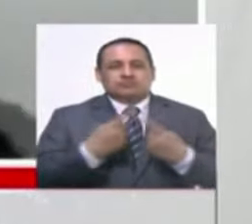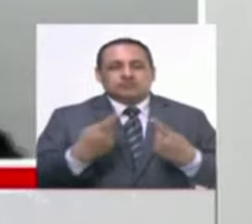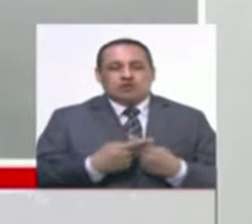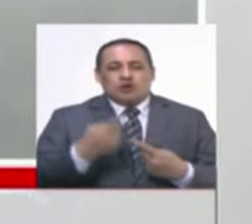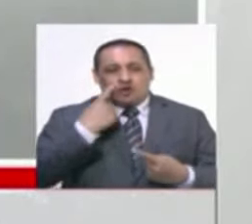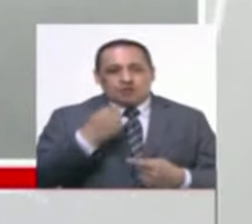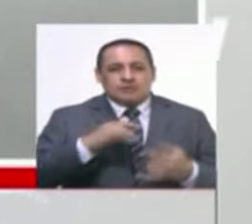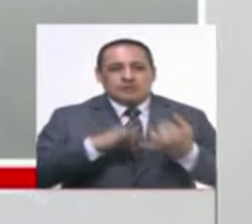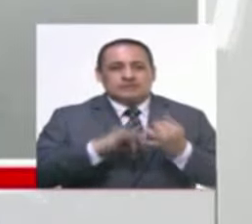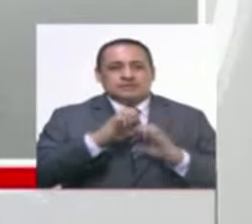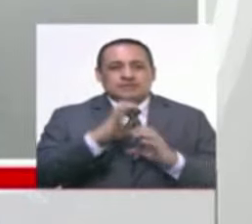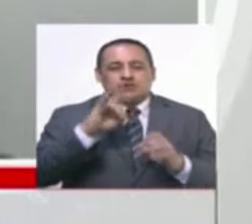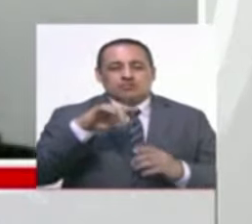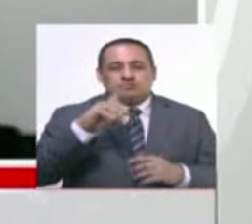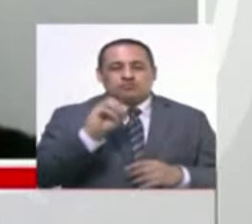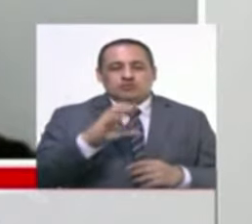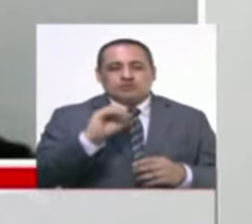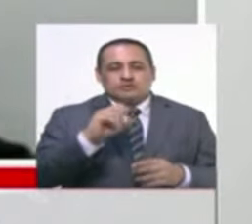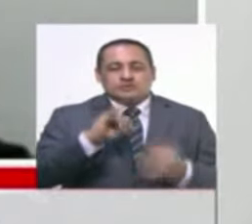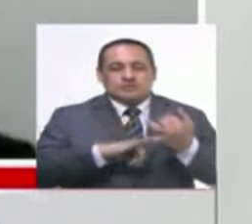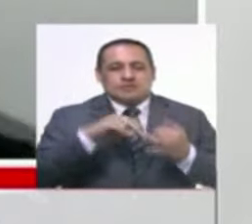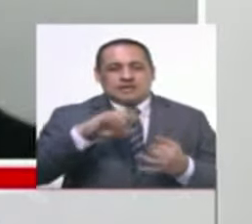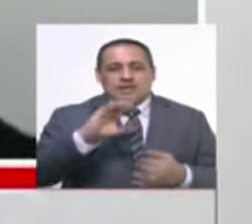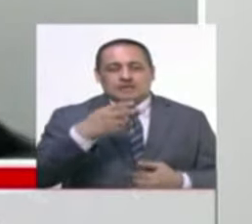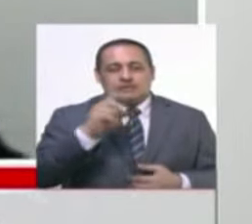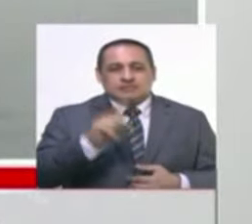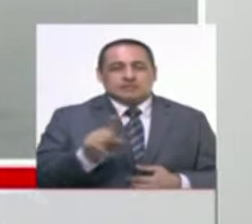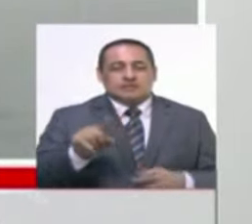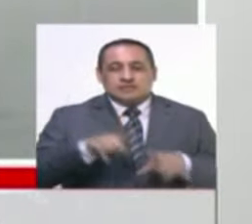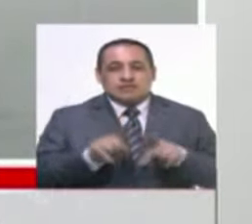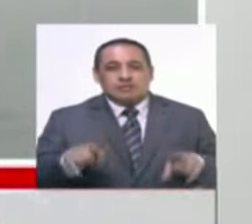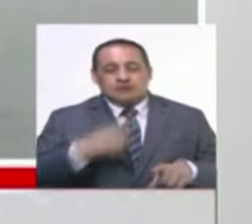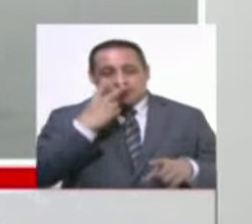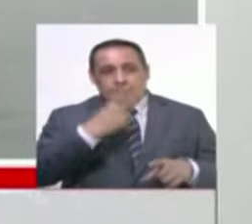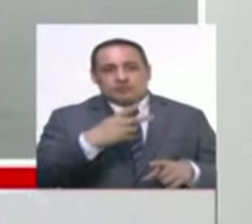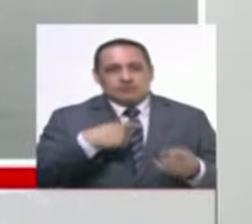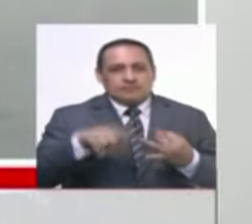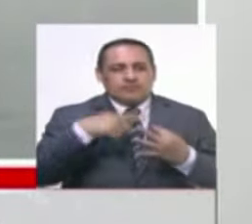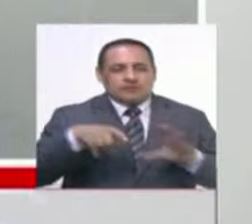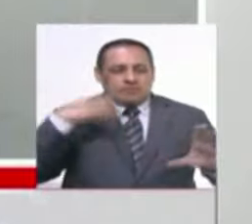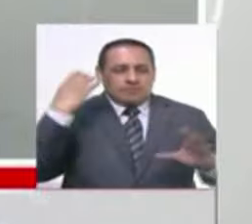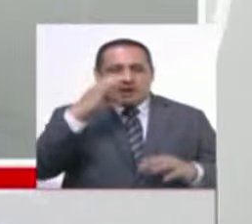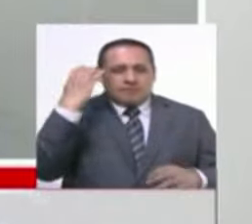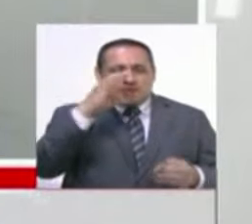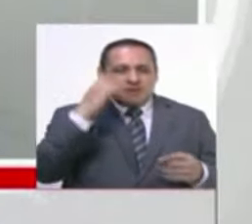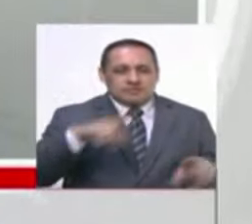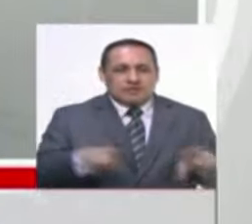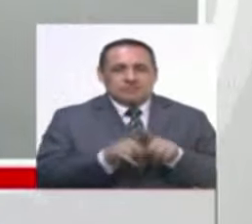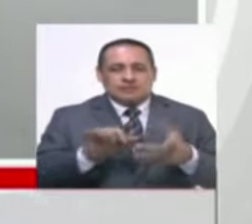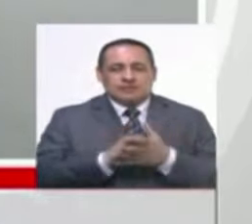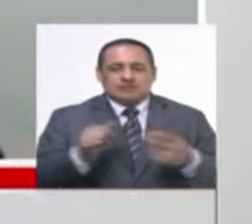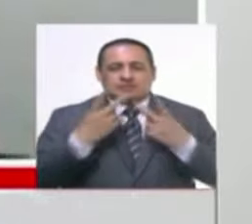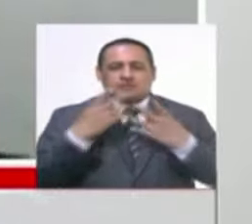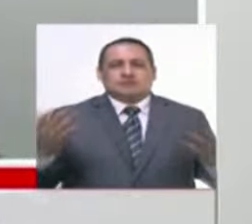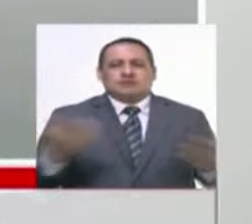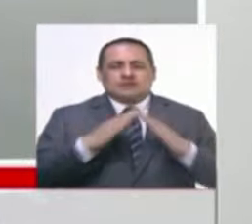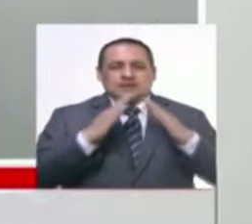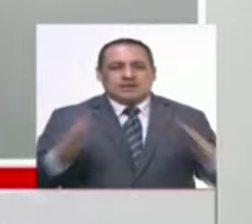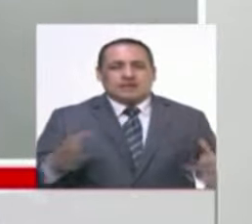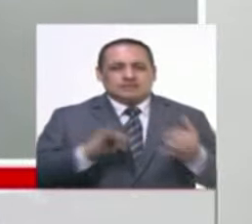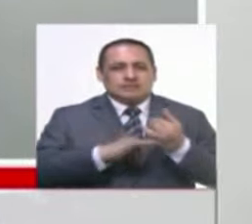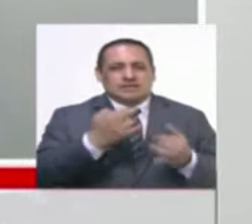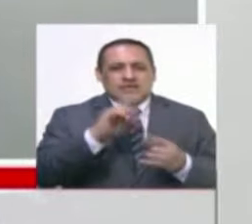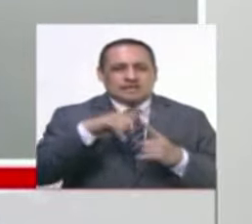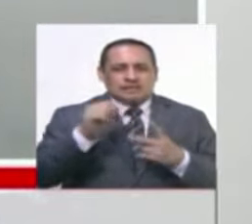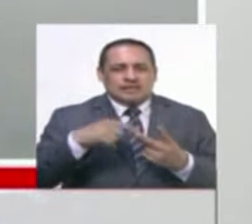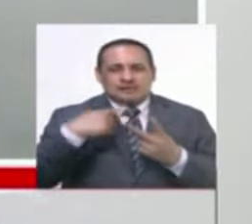señor Segundo Sánchez, y ellos en su defensa le sacaron estos reportajes a la señora, que ya estaba por la casa de Zarratea, estaba por todos lados,